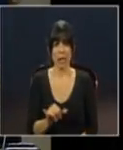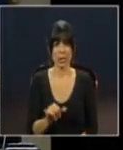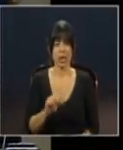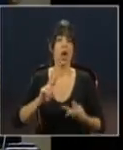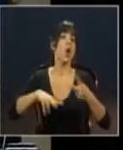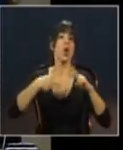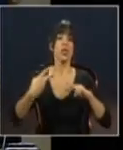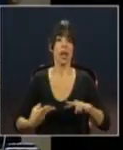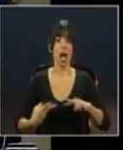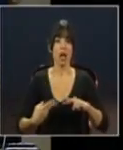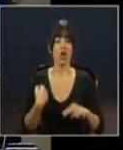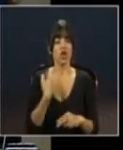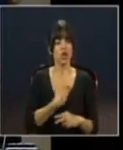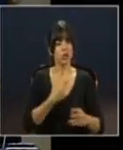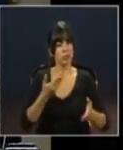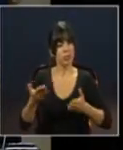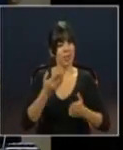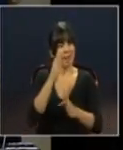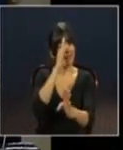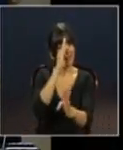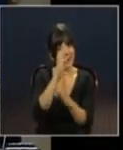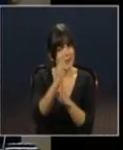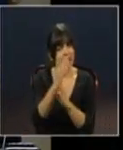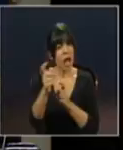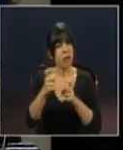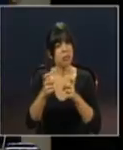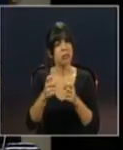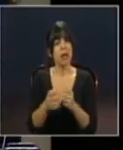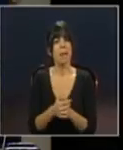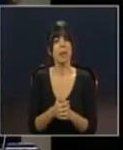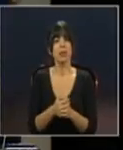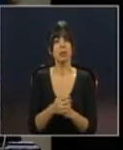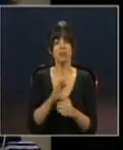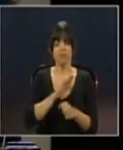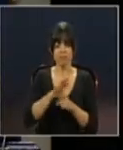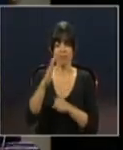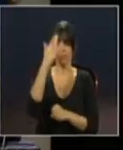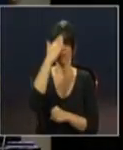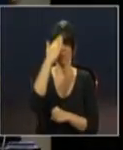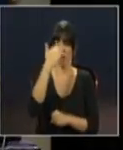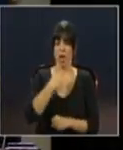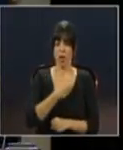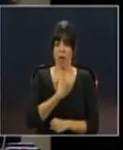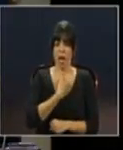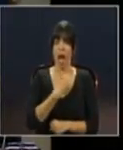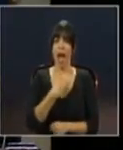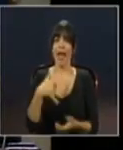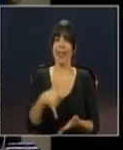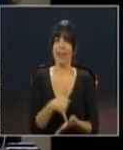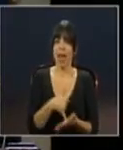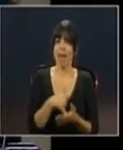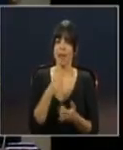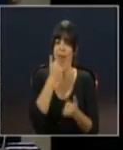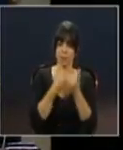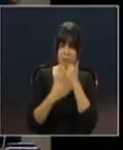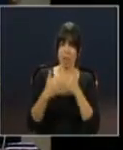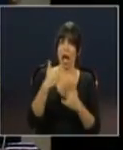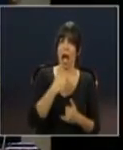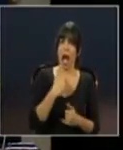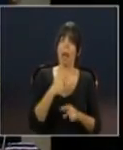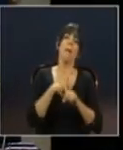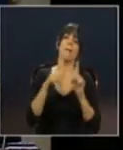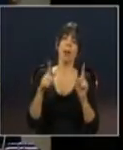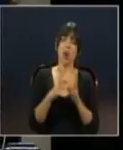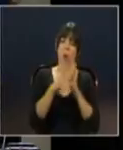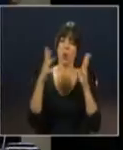contrario, servimos fielmente a la administración, plenamente conscientes de nuestras debilidades e imperfecciones, pero también